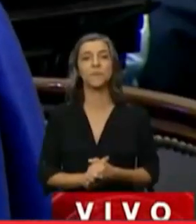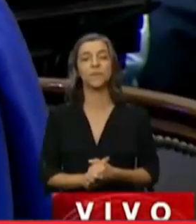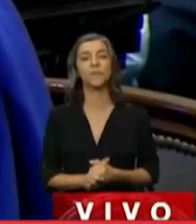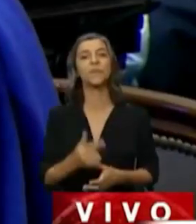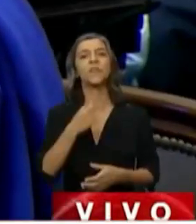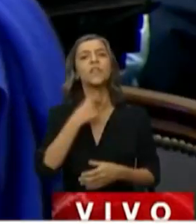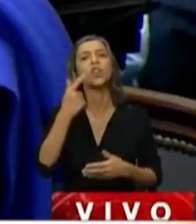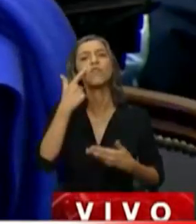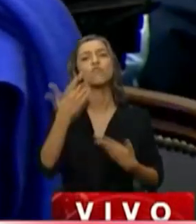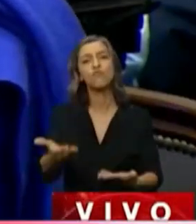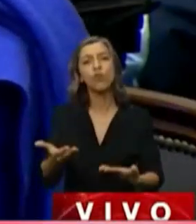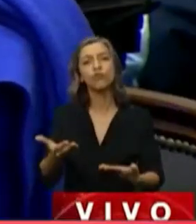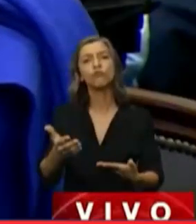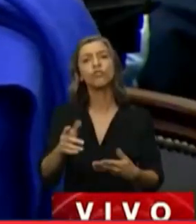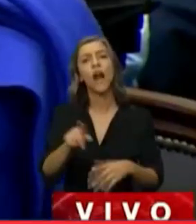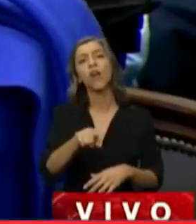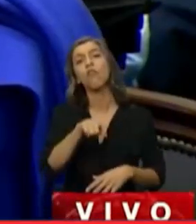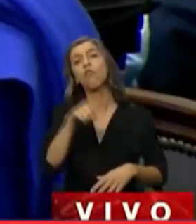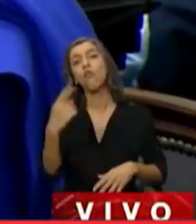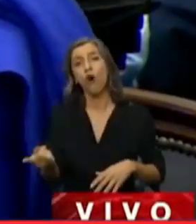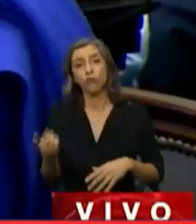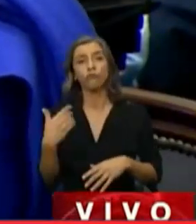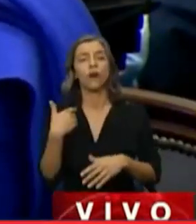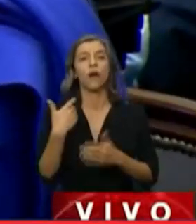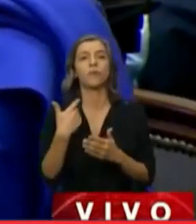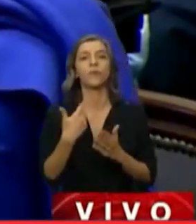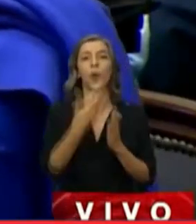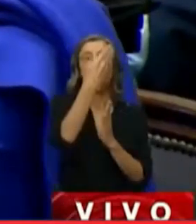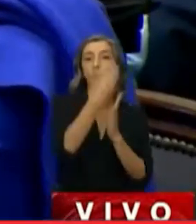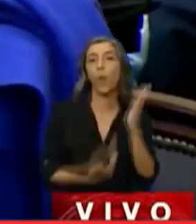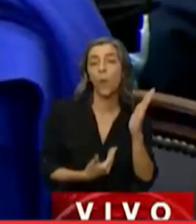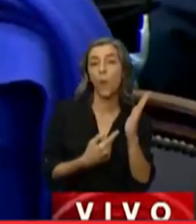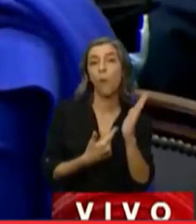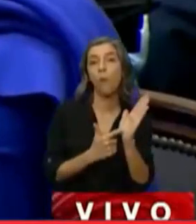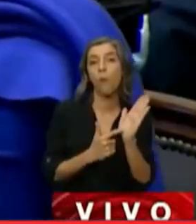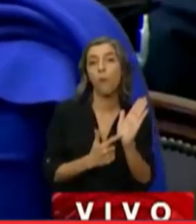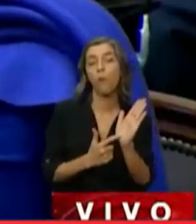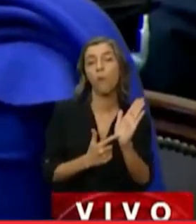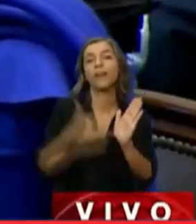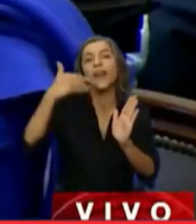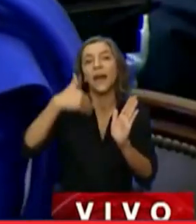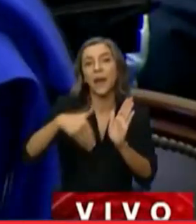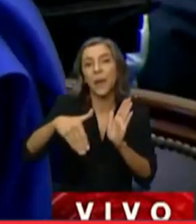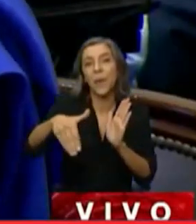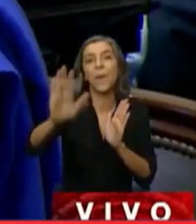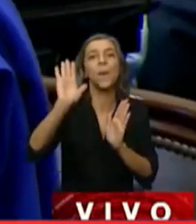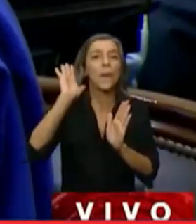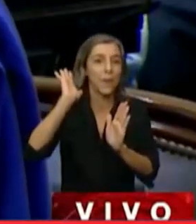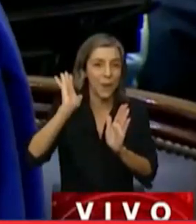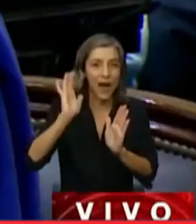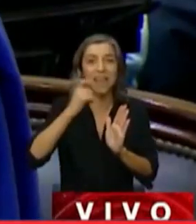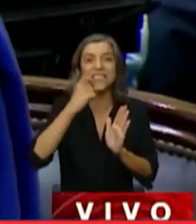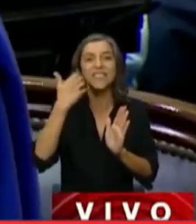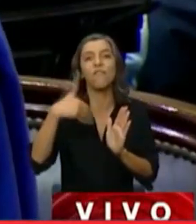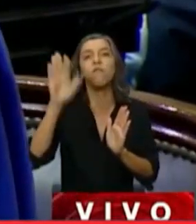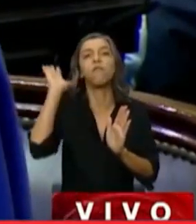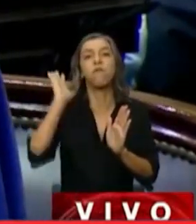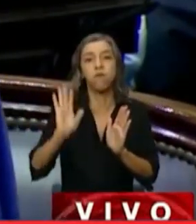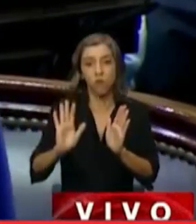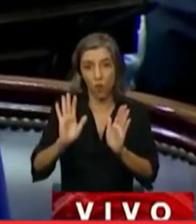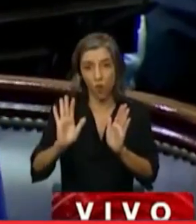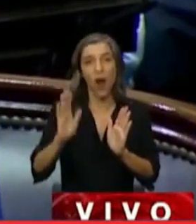una suerte de contraposición entre la boleta que se va a usar si se repite el esquema de